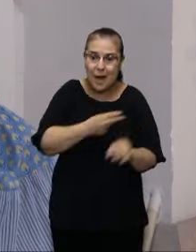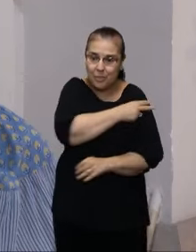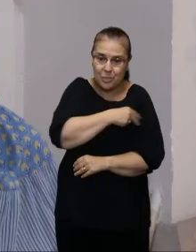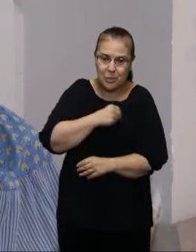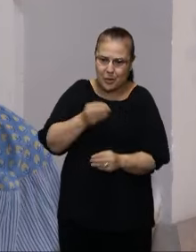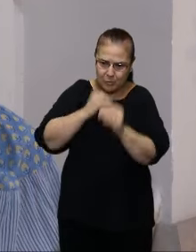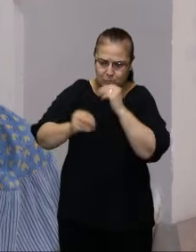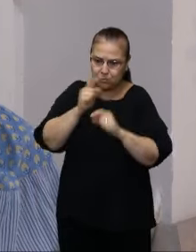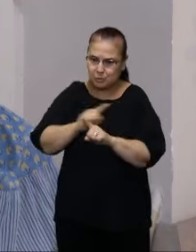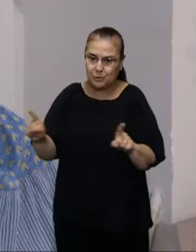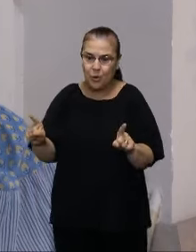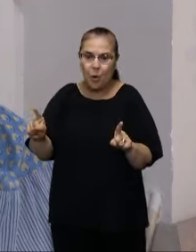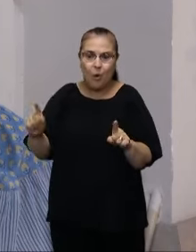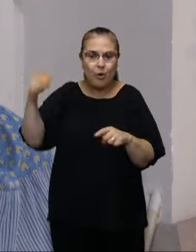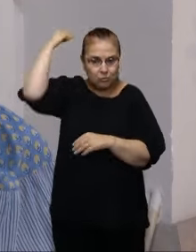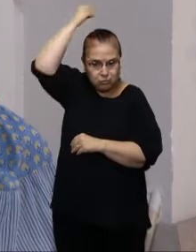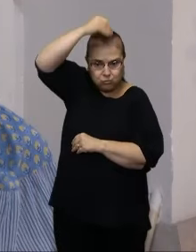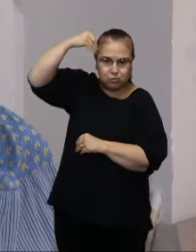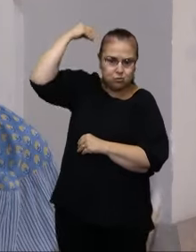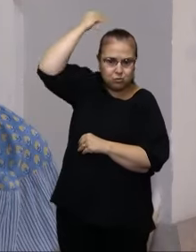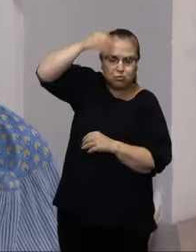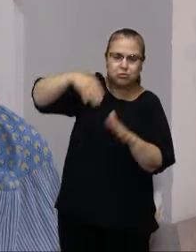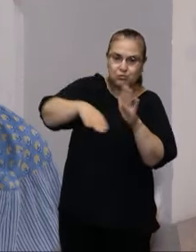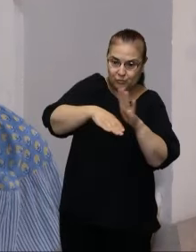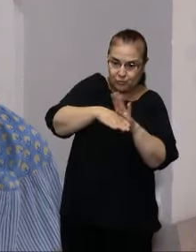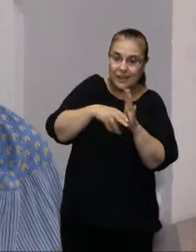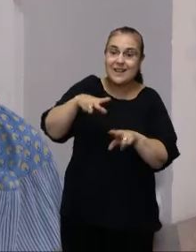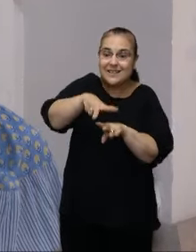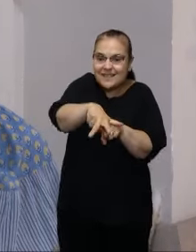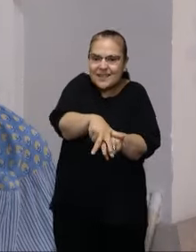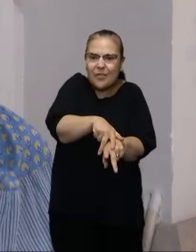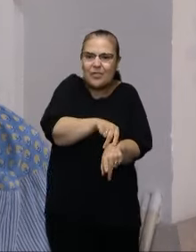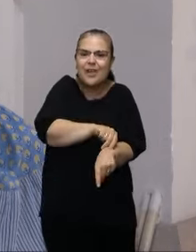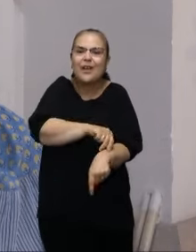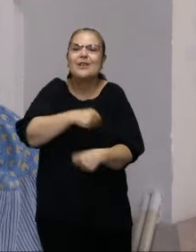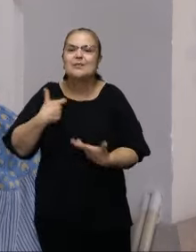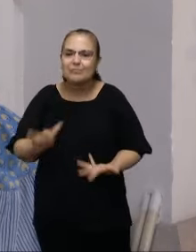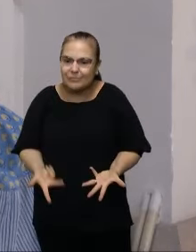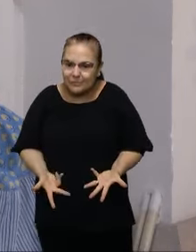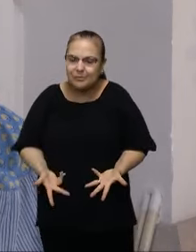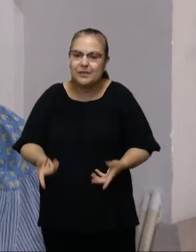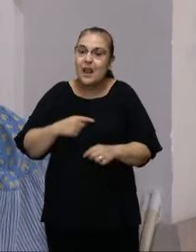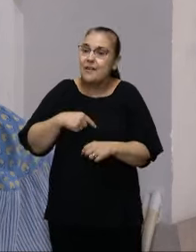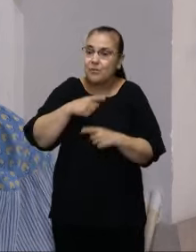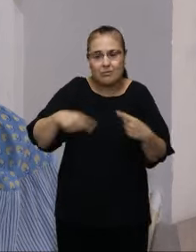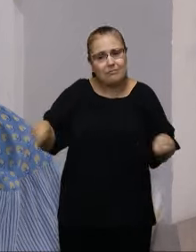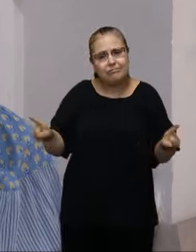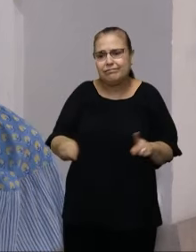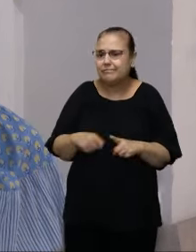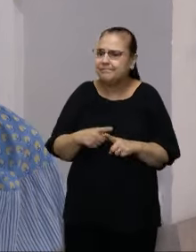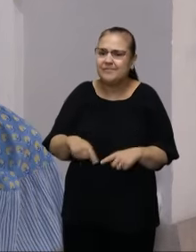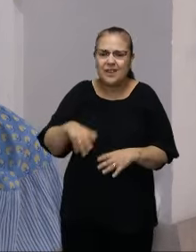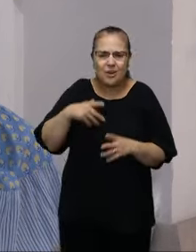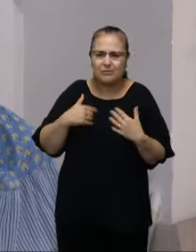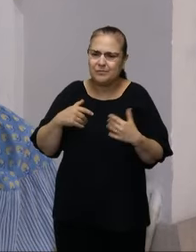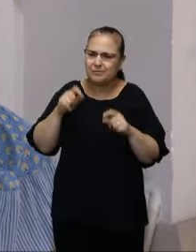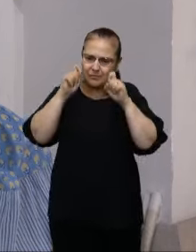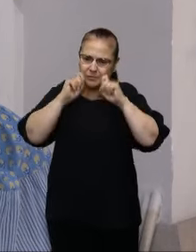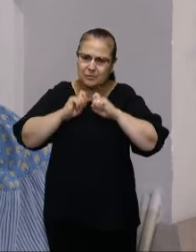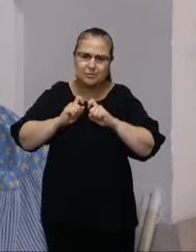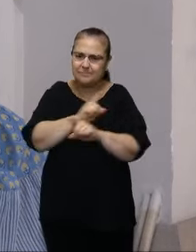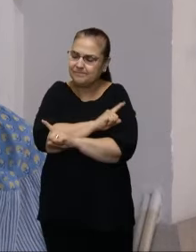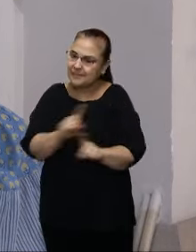el turbante en la cabeza y las sandalias en los pies. No entonaréis una lamentación ni